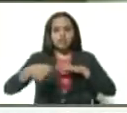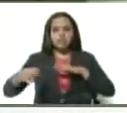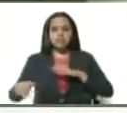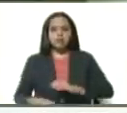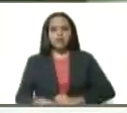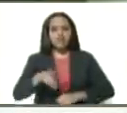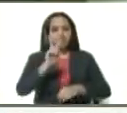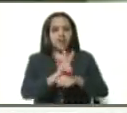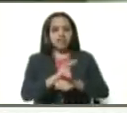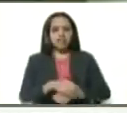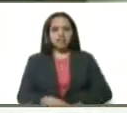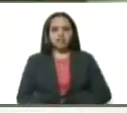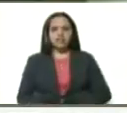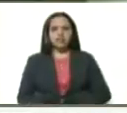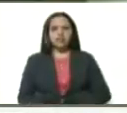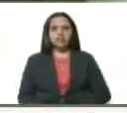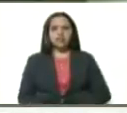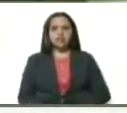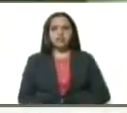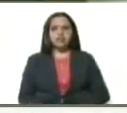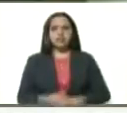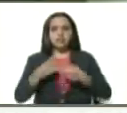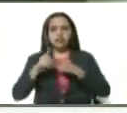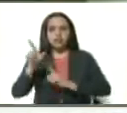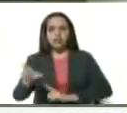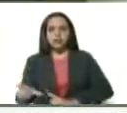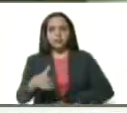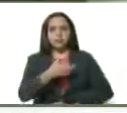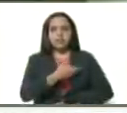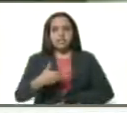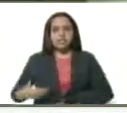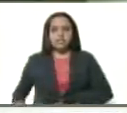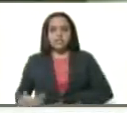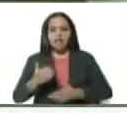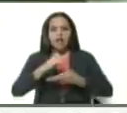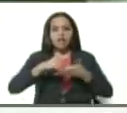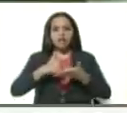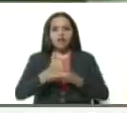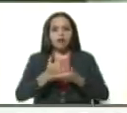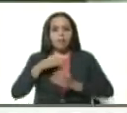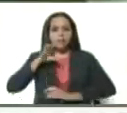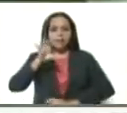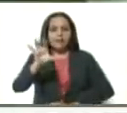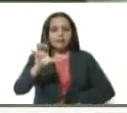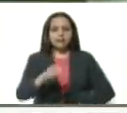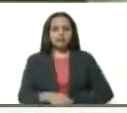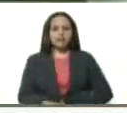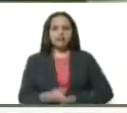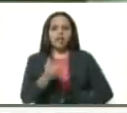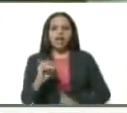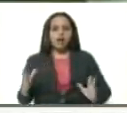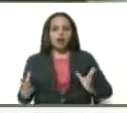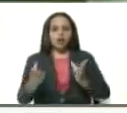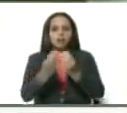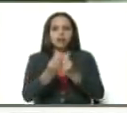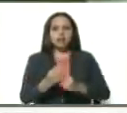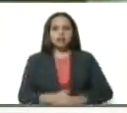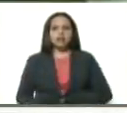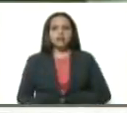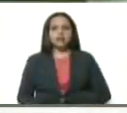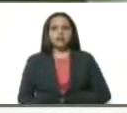Vargas. Cristian Wagner, presidente de Farmapatria. y están acompañados por María